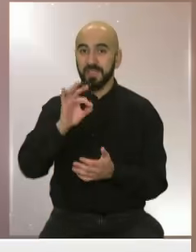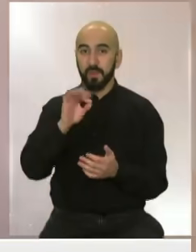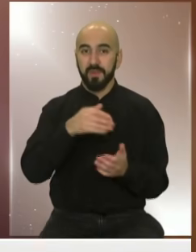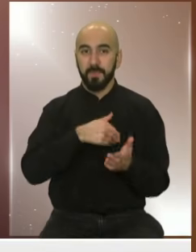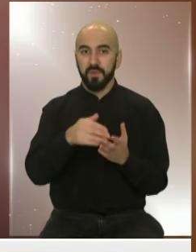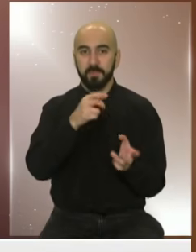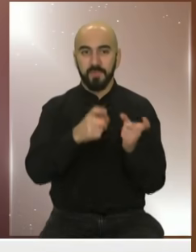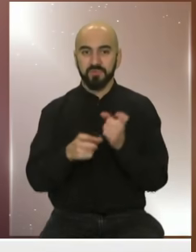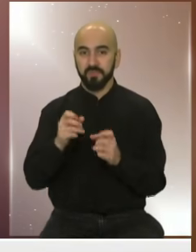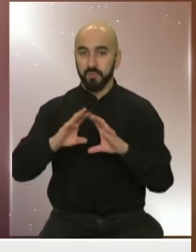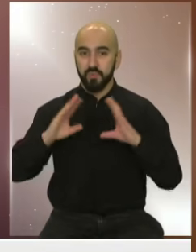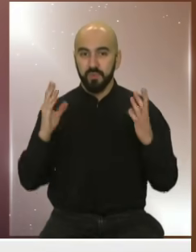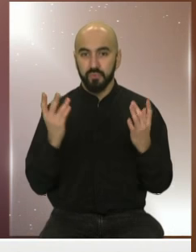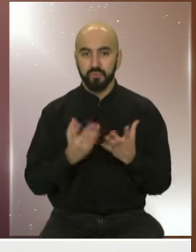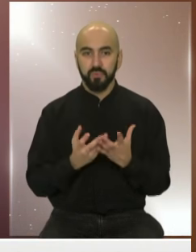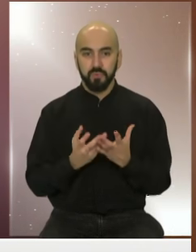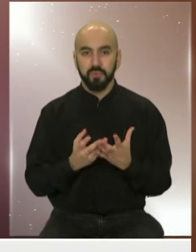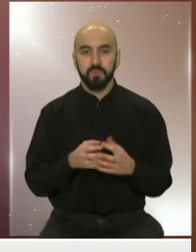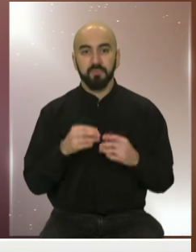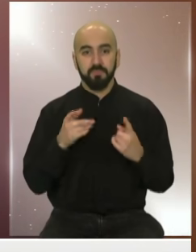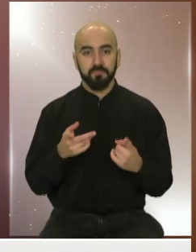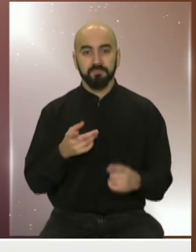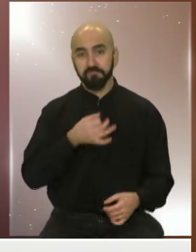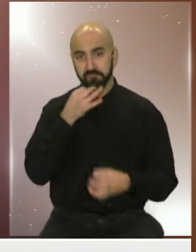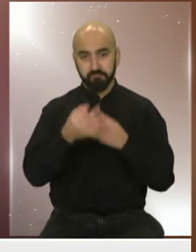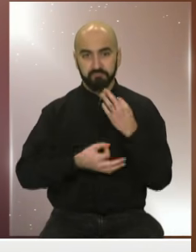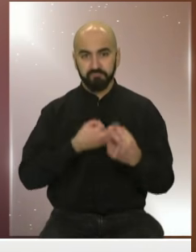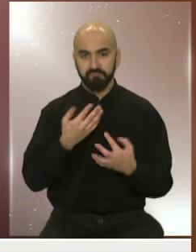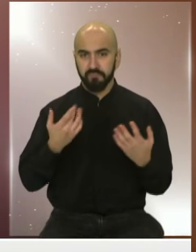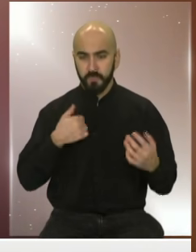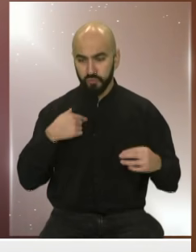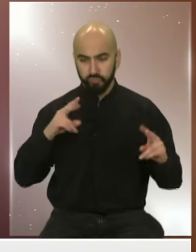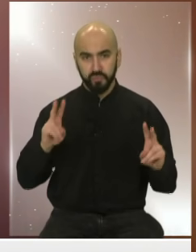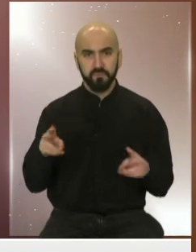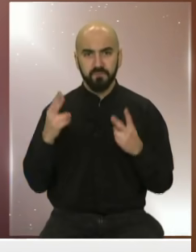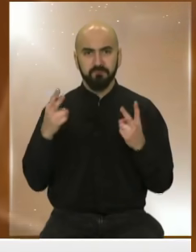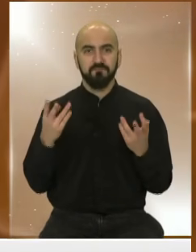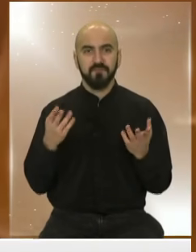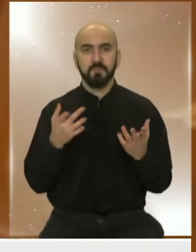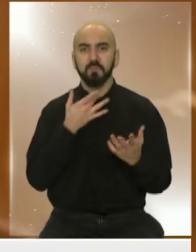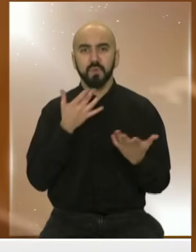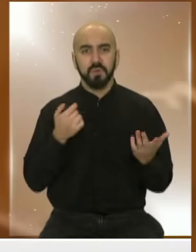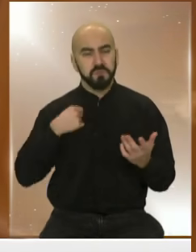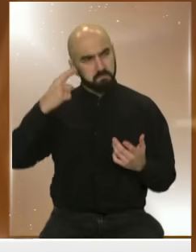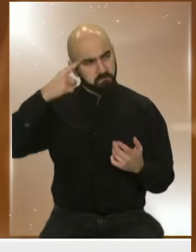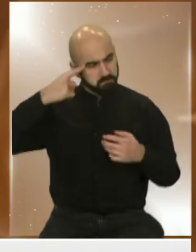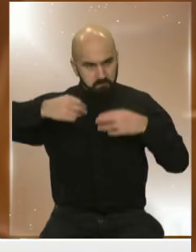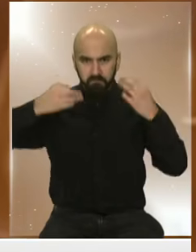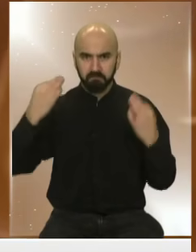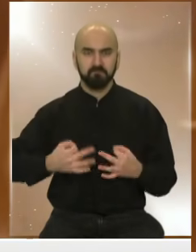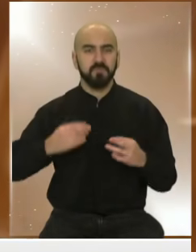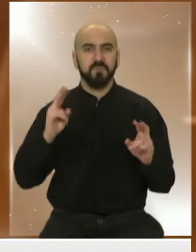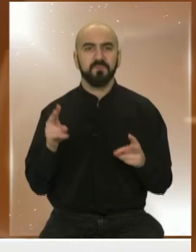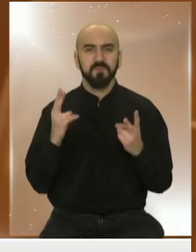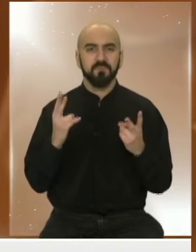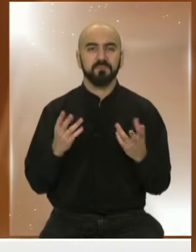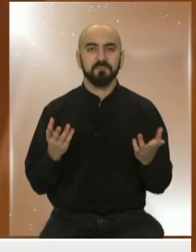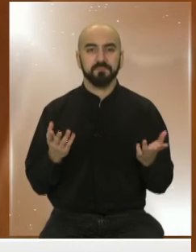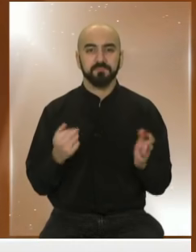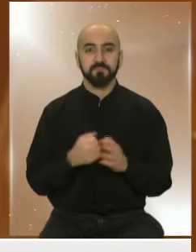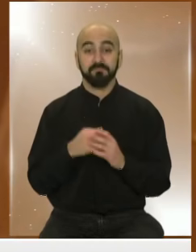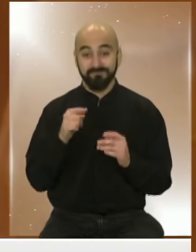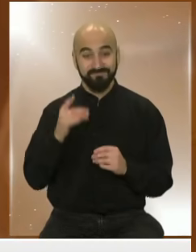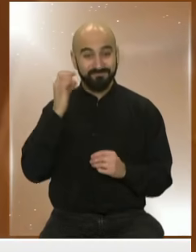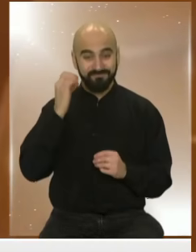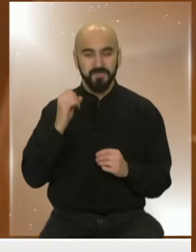palabras dan cuenta de la clave para poder mantenerse viva. Dijo: sobreviví porque estaba decidida a sobrevivir. Pues bien, ella en marzo